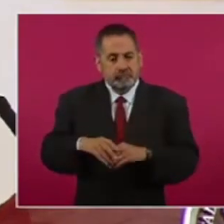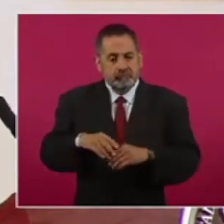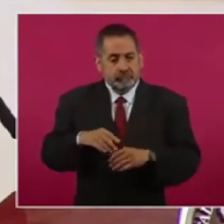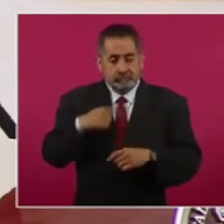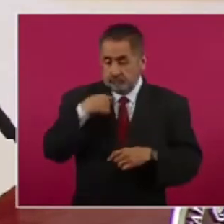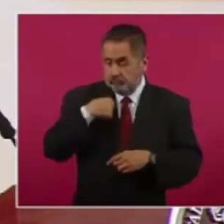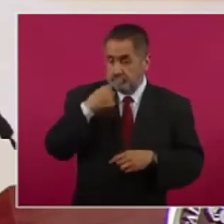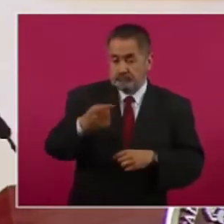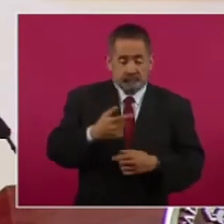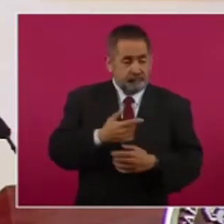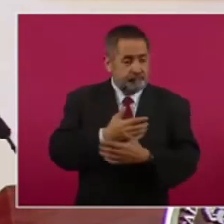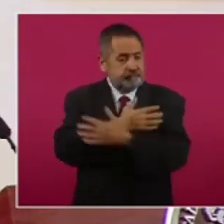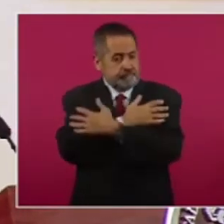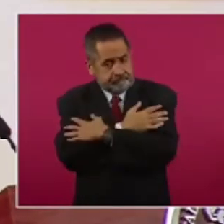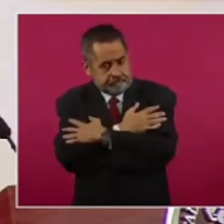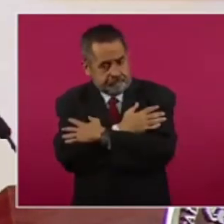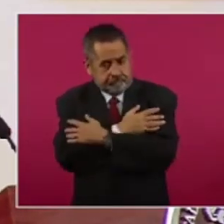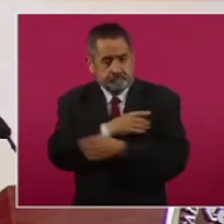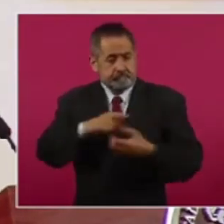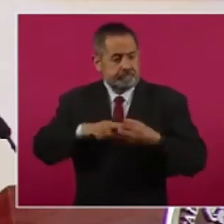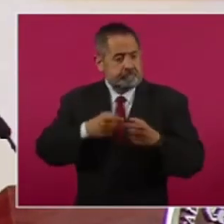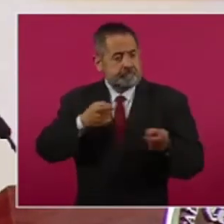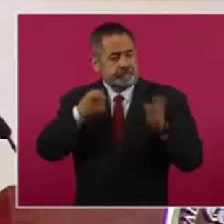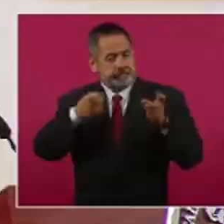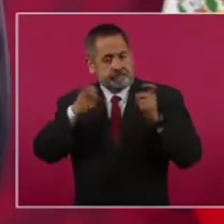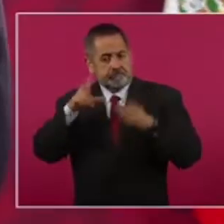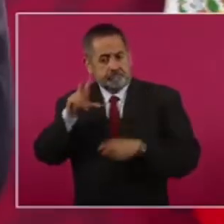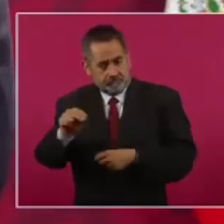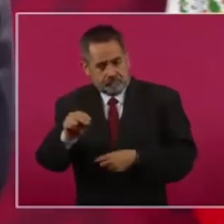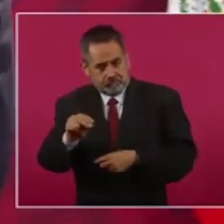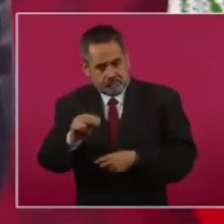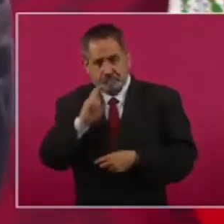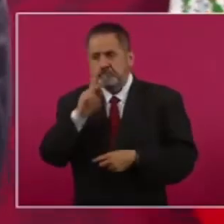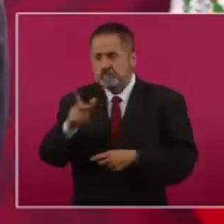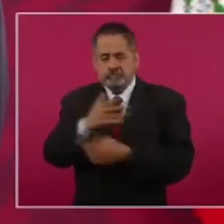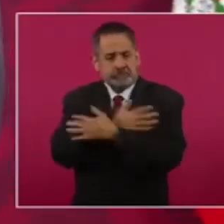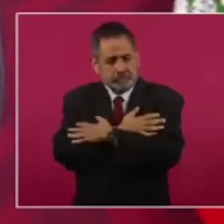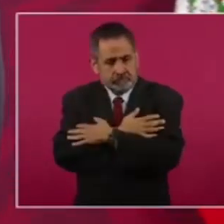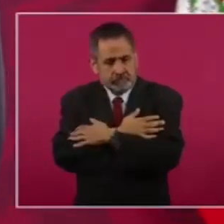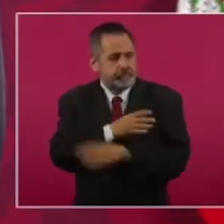abrazos, no balazos, se rieron,